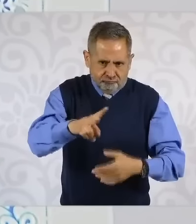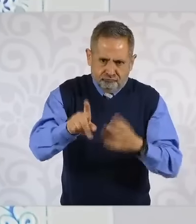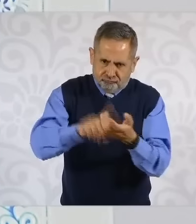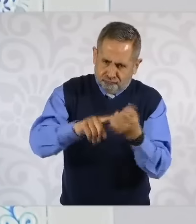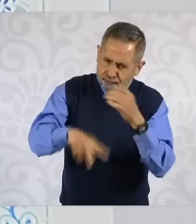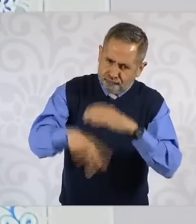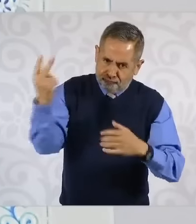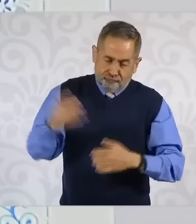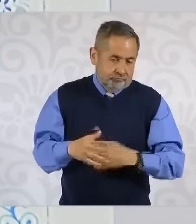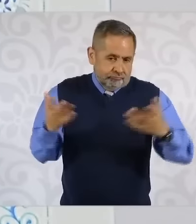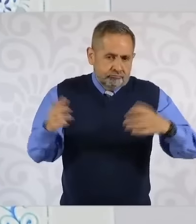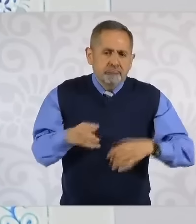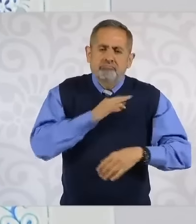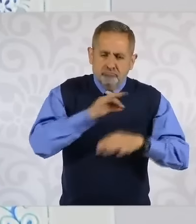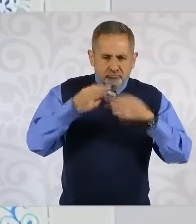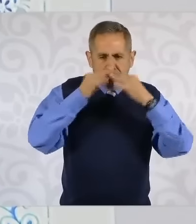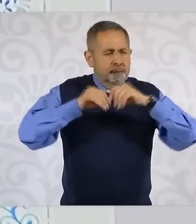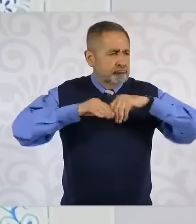que se puede hacer público.